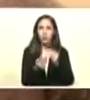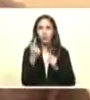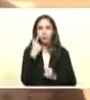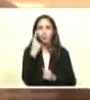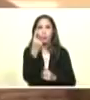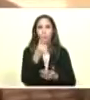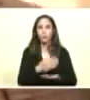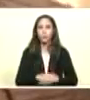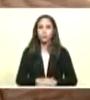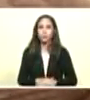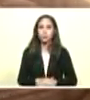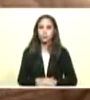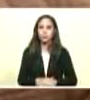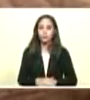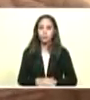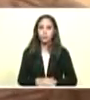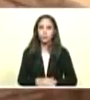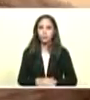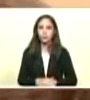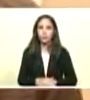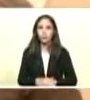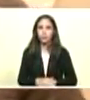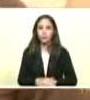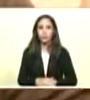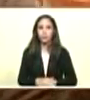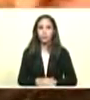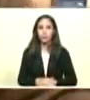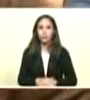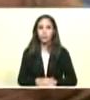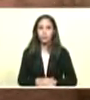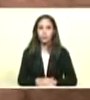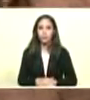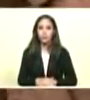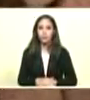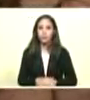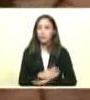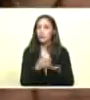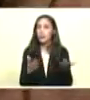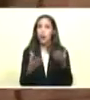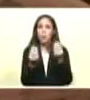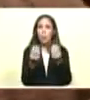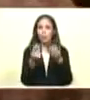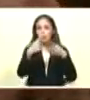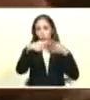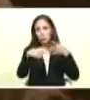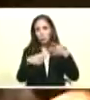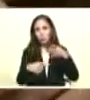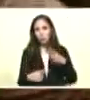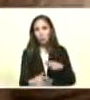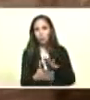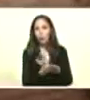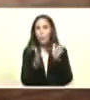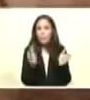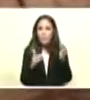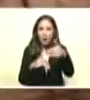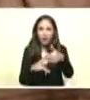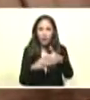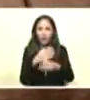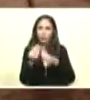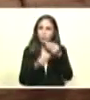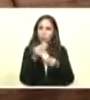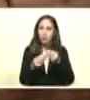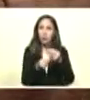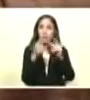que son conocidos como circuitos integrados de aplicación específica, compuestos por más de 200 microprocesadores. Estos hoy en día son fabricados